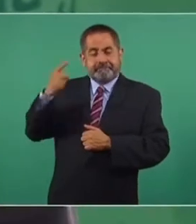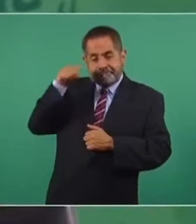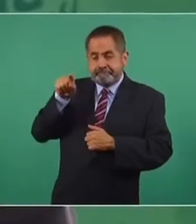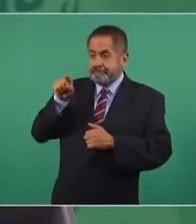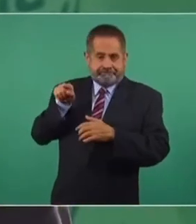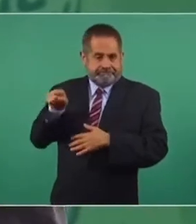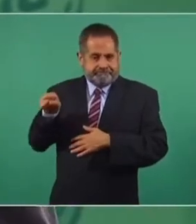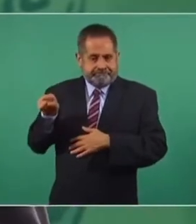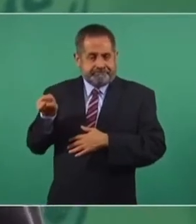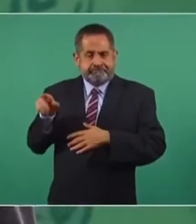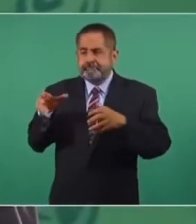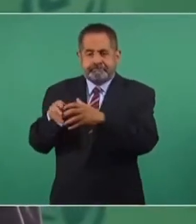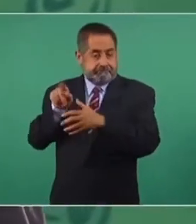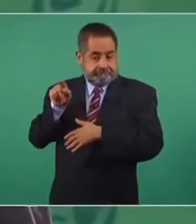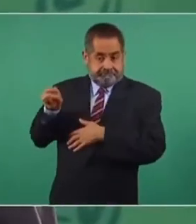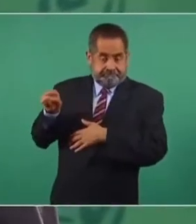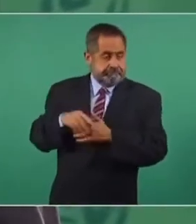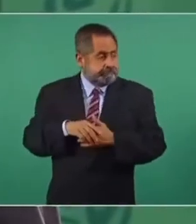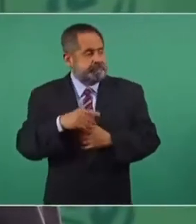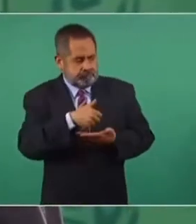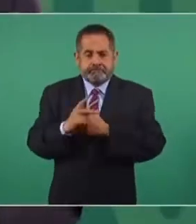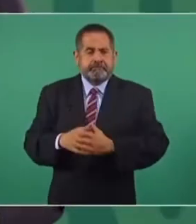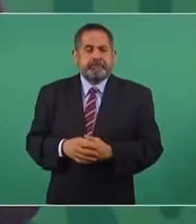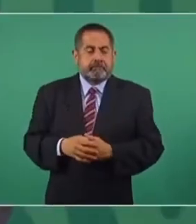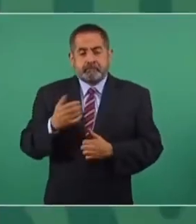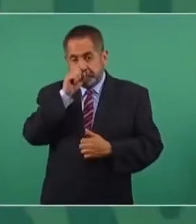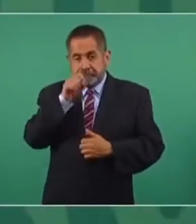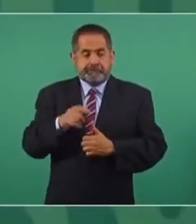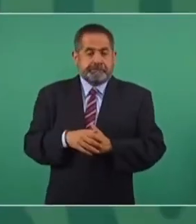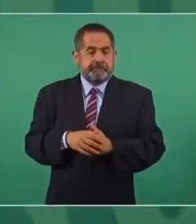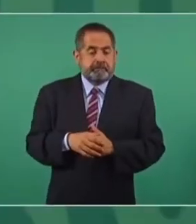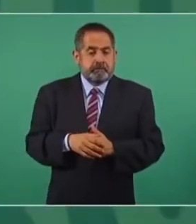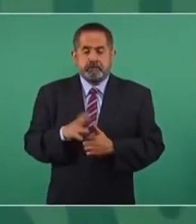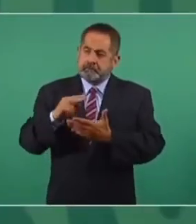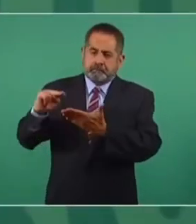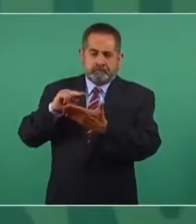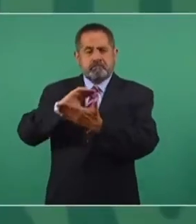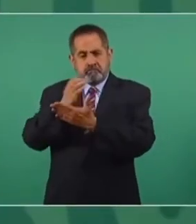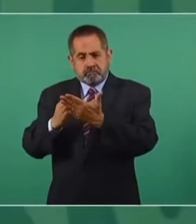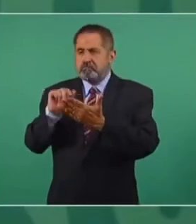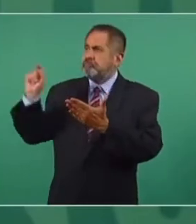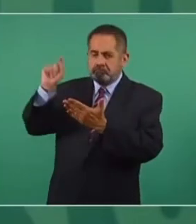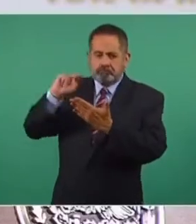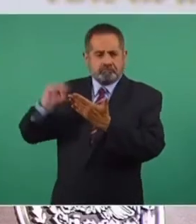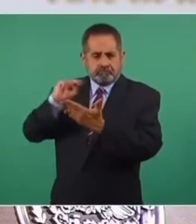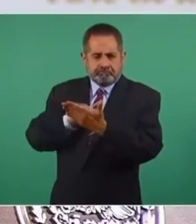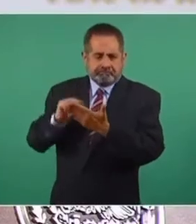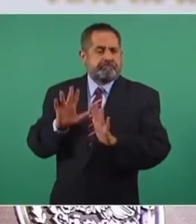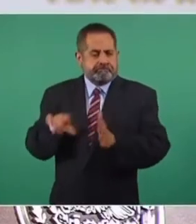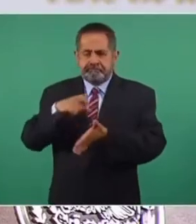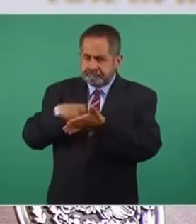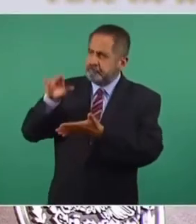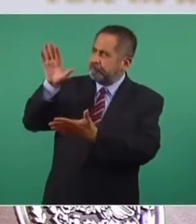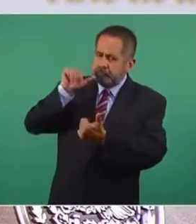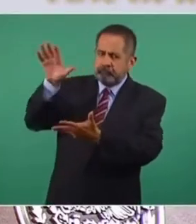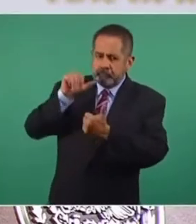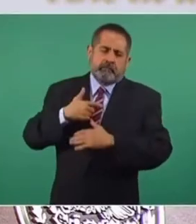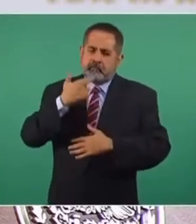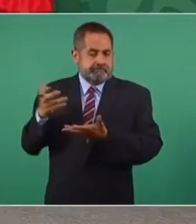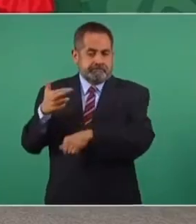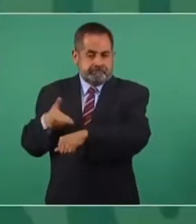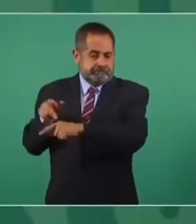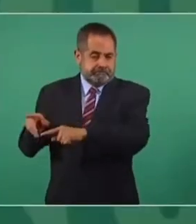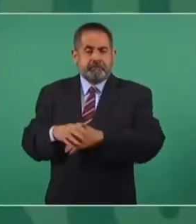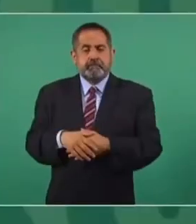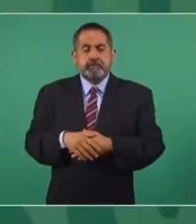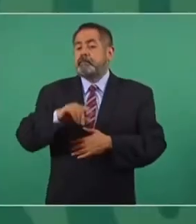esta institución nos ayudara. Y ya se firmaron contratos y se están comprando los medicamentos en mejores condiciones.